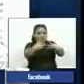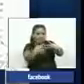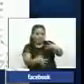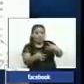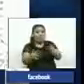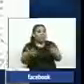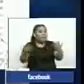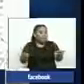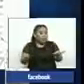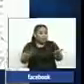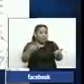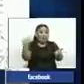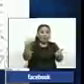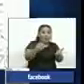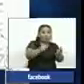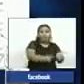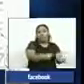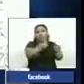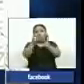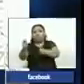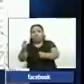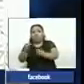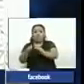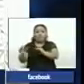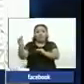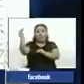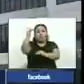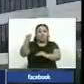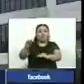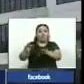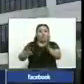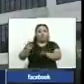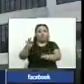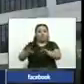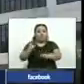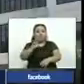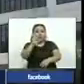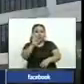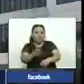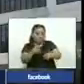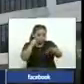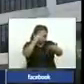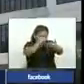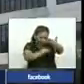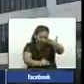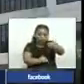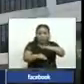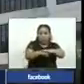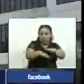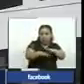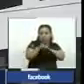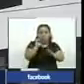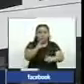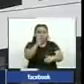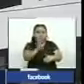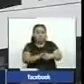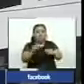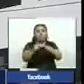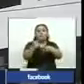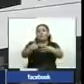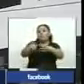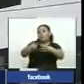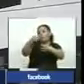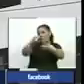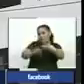tribunal y que le concierne al órgano legislativo. En cuanto a la base sobre una resolución de la Sala de lo Constitucional